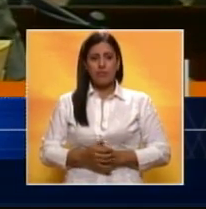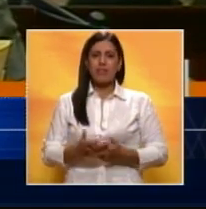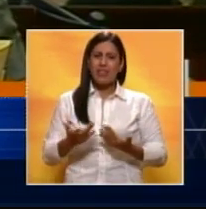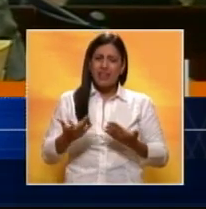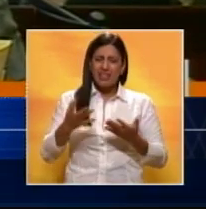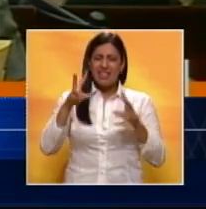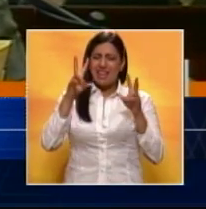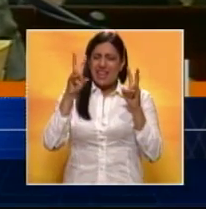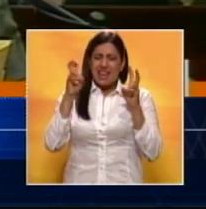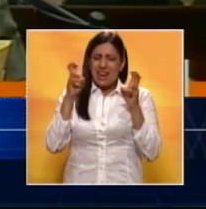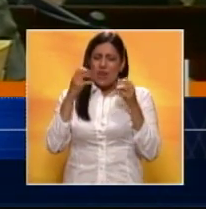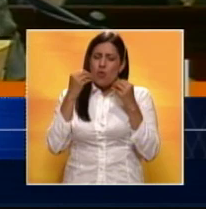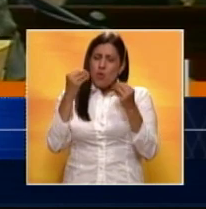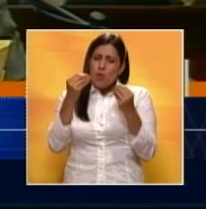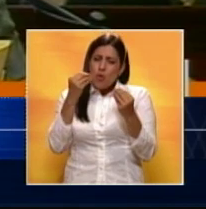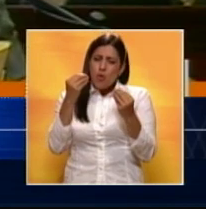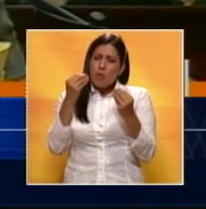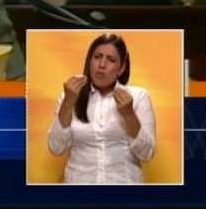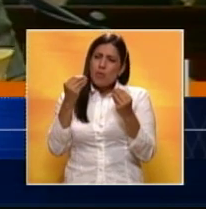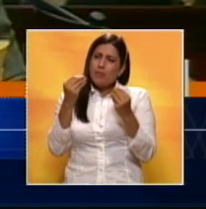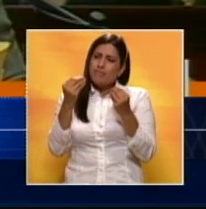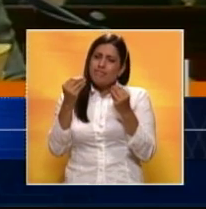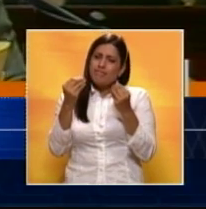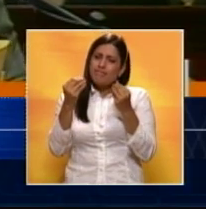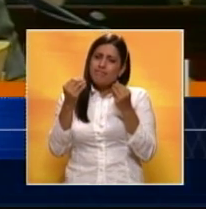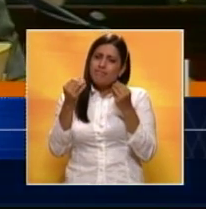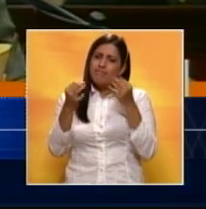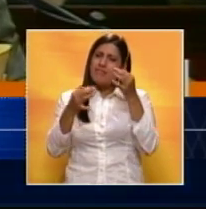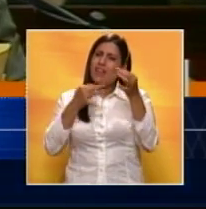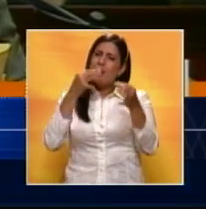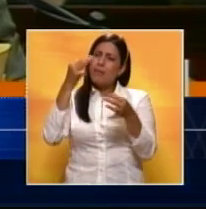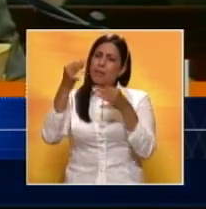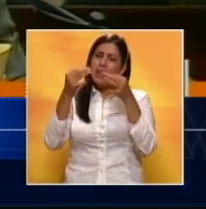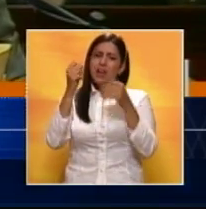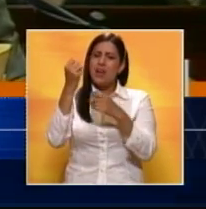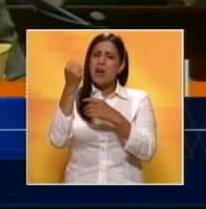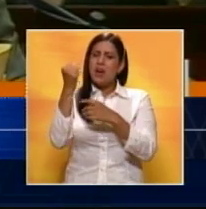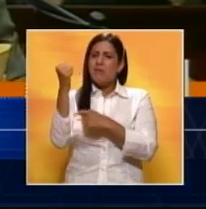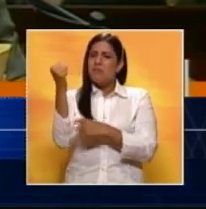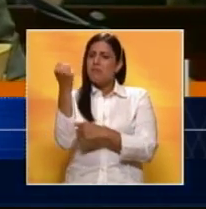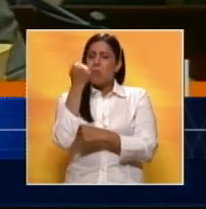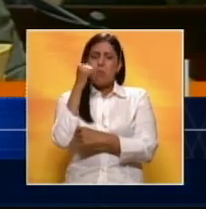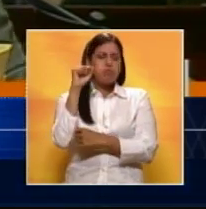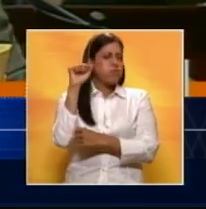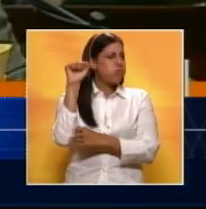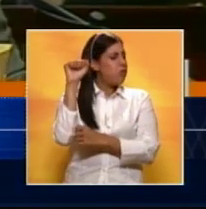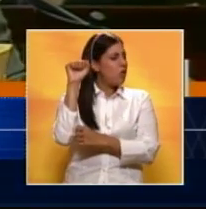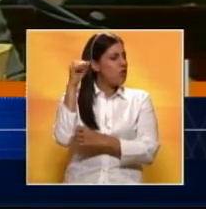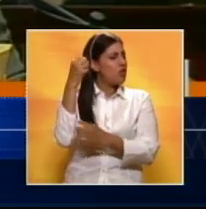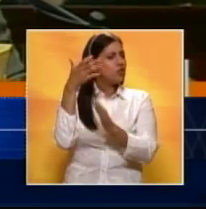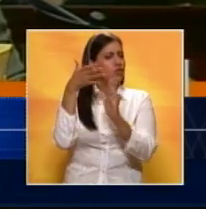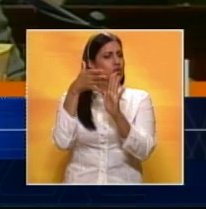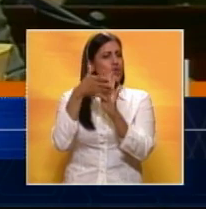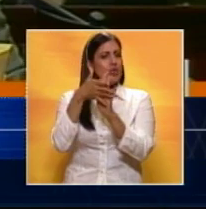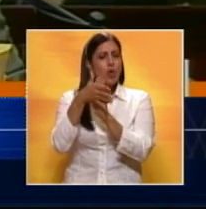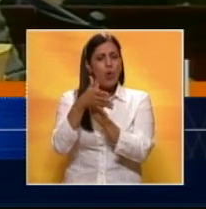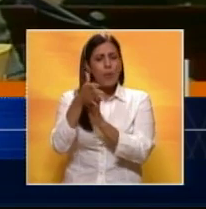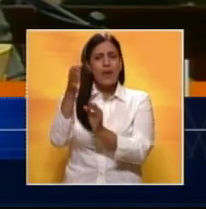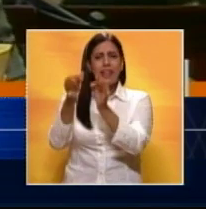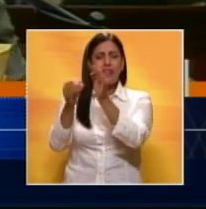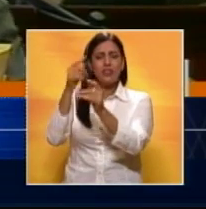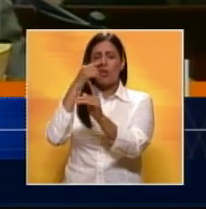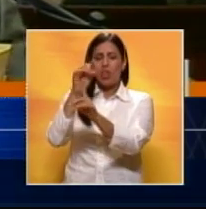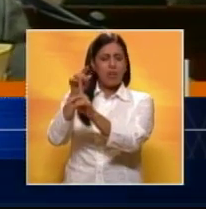Es de extrañarse que cómo se expresa este desconocimiento sobrevenido al